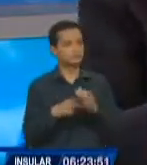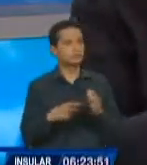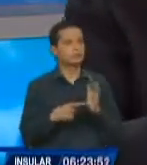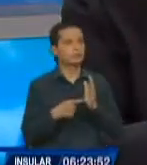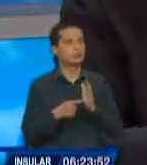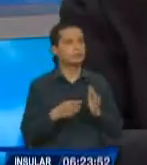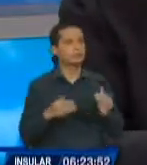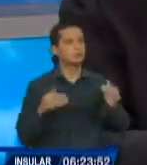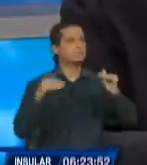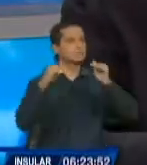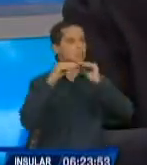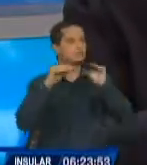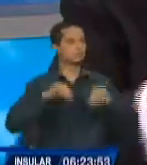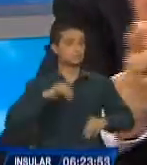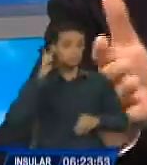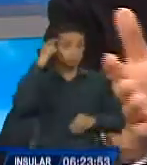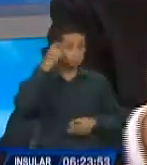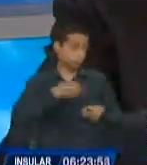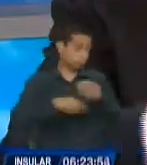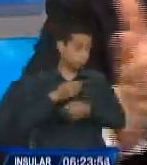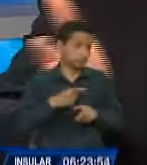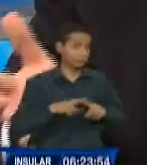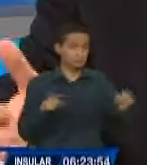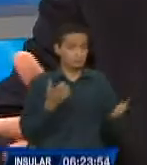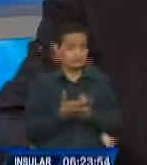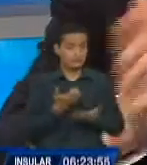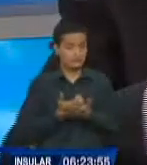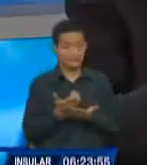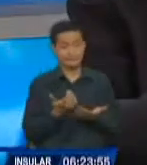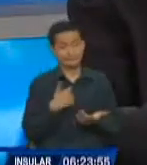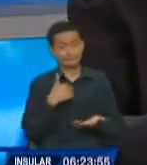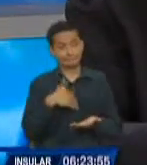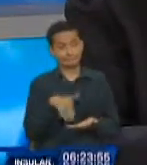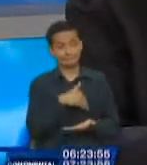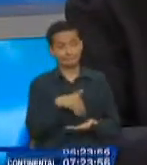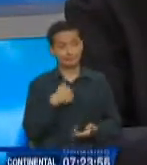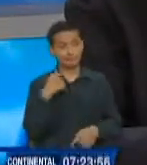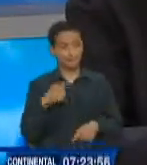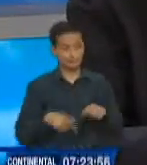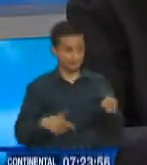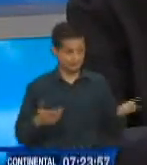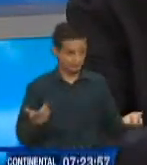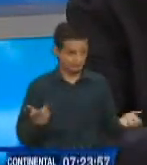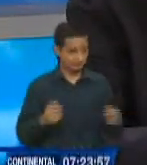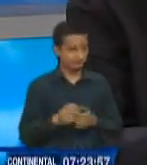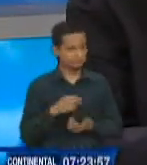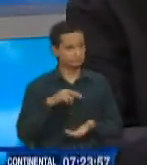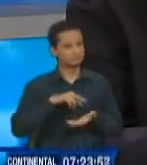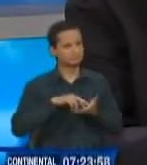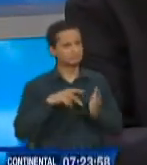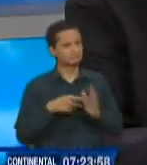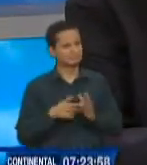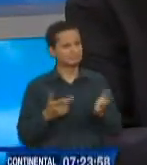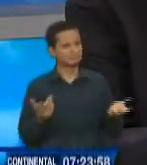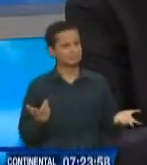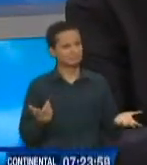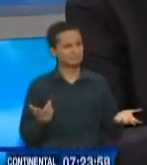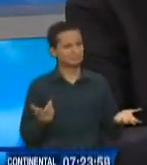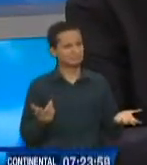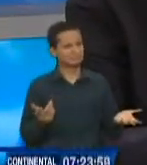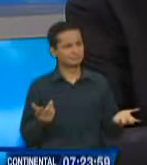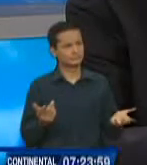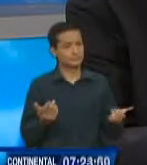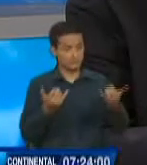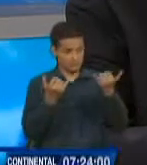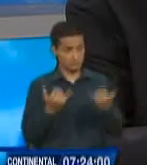una compensación de parte del gobierno central, pero en la coyuntura económica lo dudo que pueda ser factible. Esto significaría entonces que dejar la